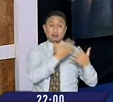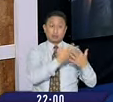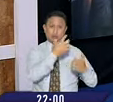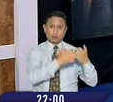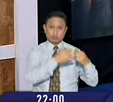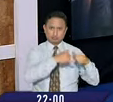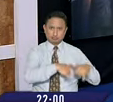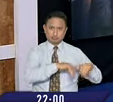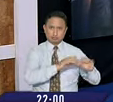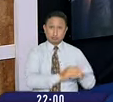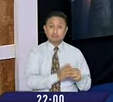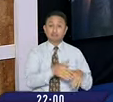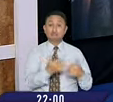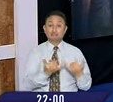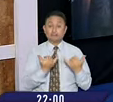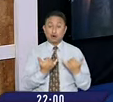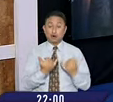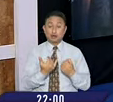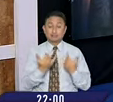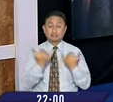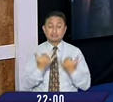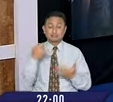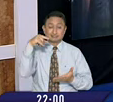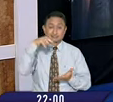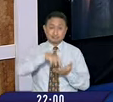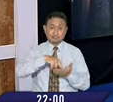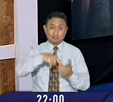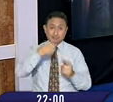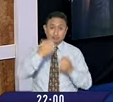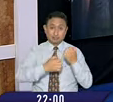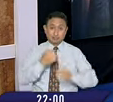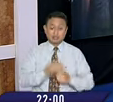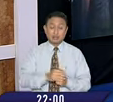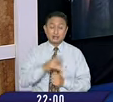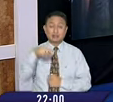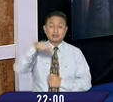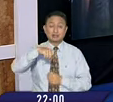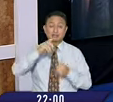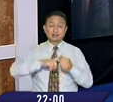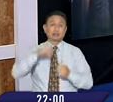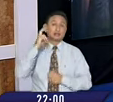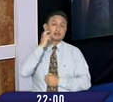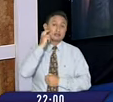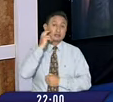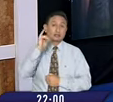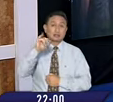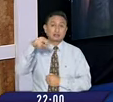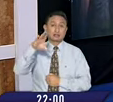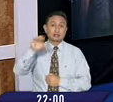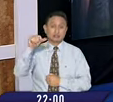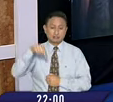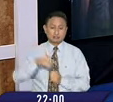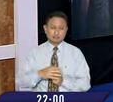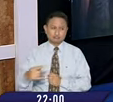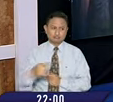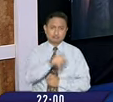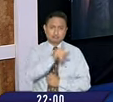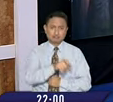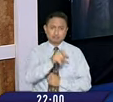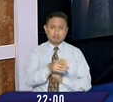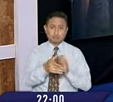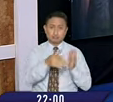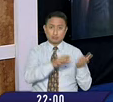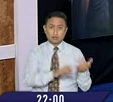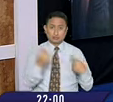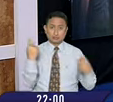país. El epicentro de la violencia en este día fue la cárcel de El Inca, donde se han reportado varios internos fallecidos